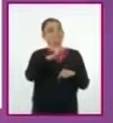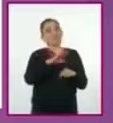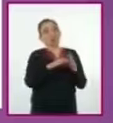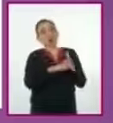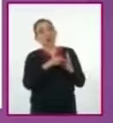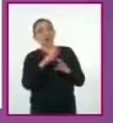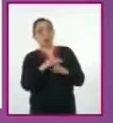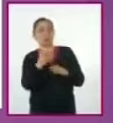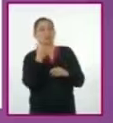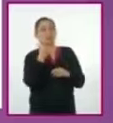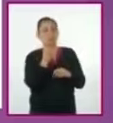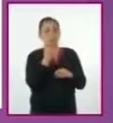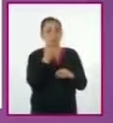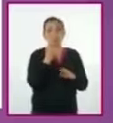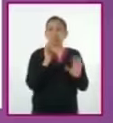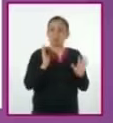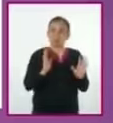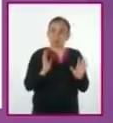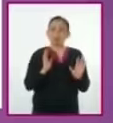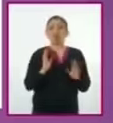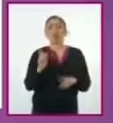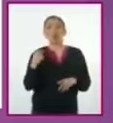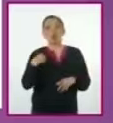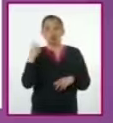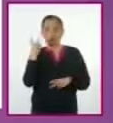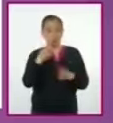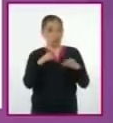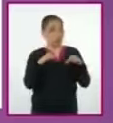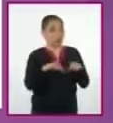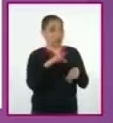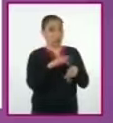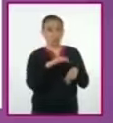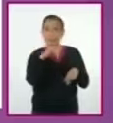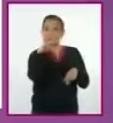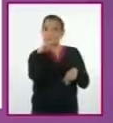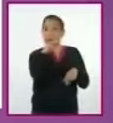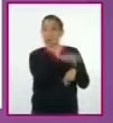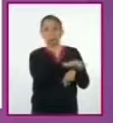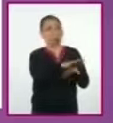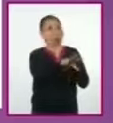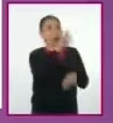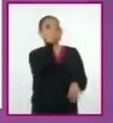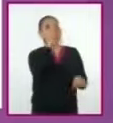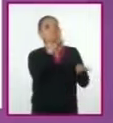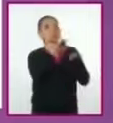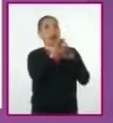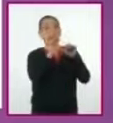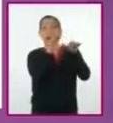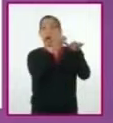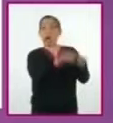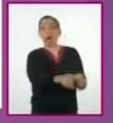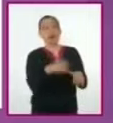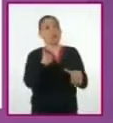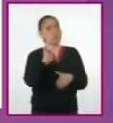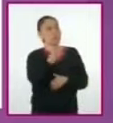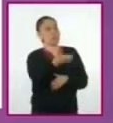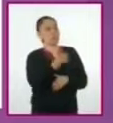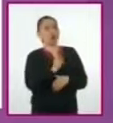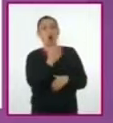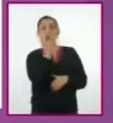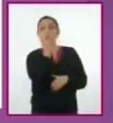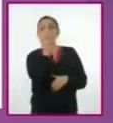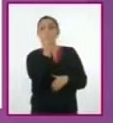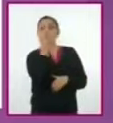me van bien. Desde que llegué enseguida encontré trabajo. Me pagan 8 pesos